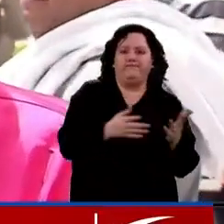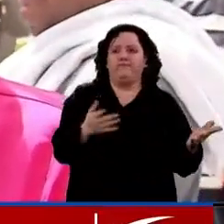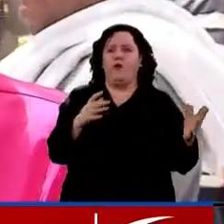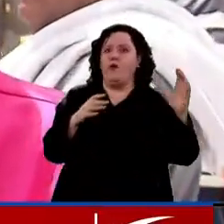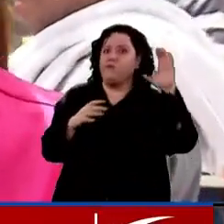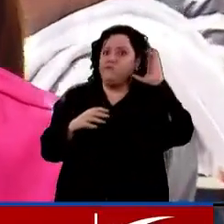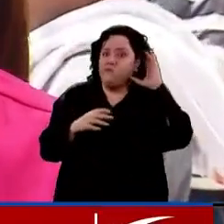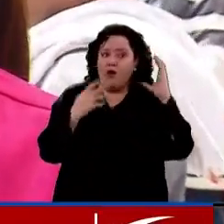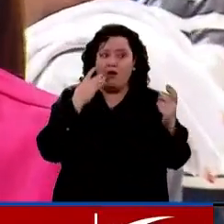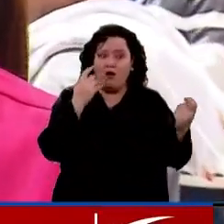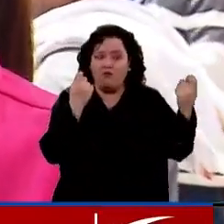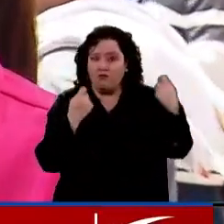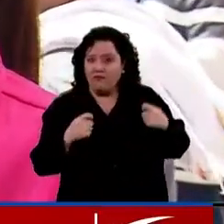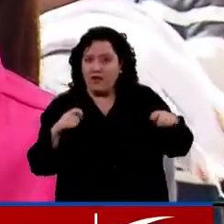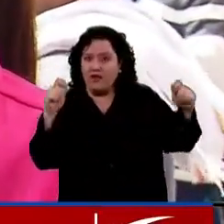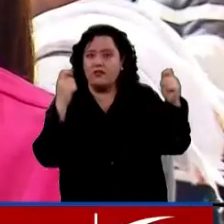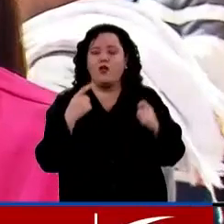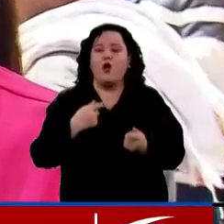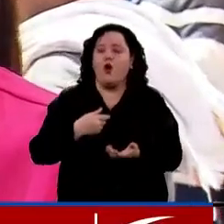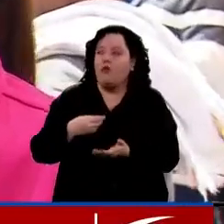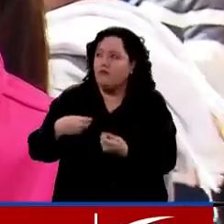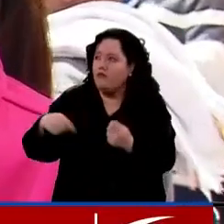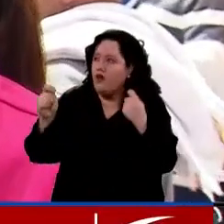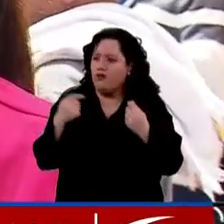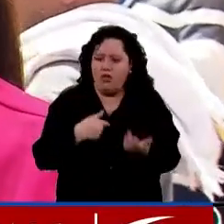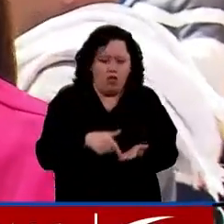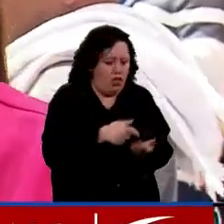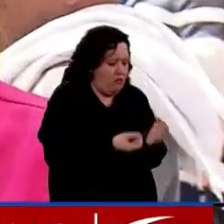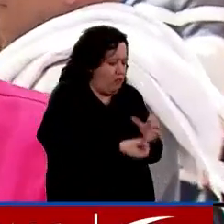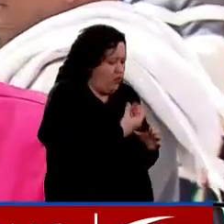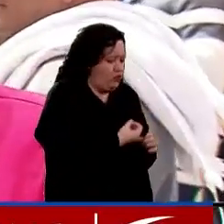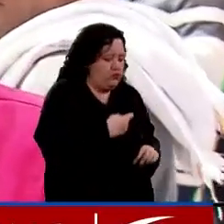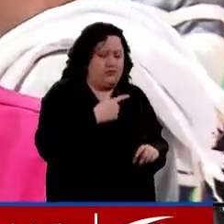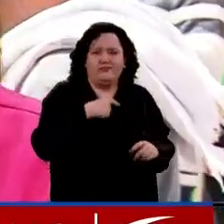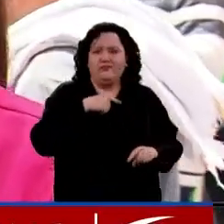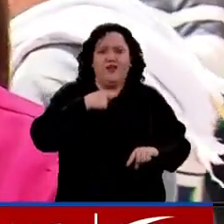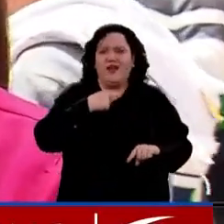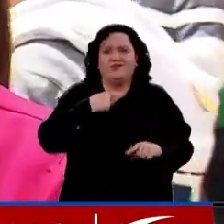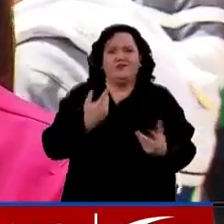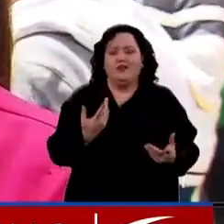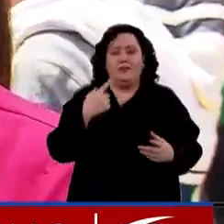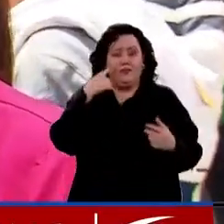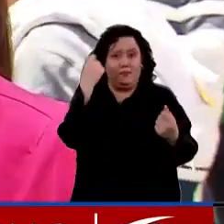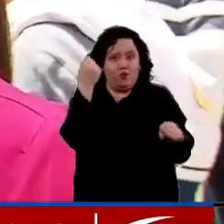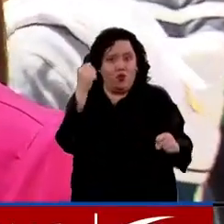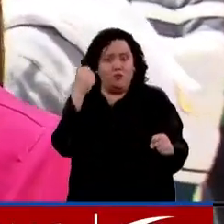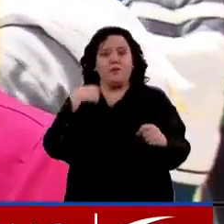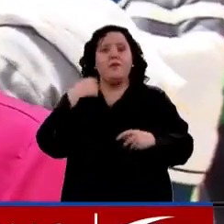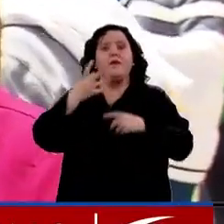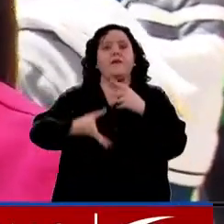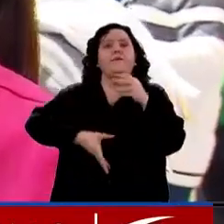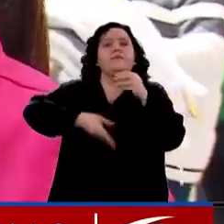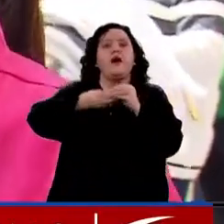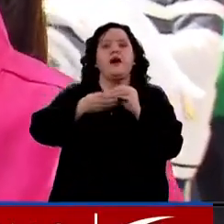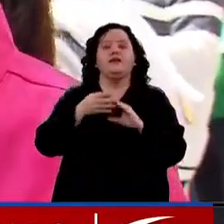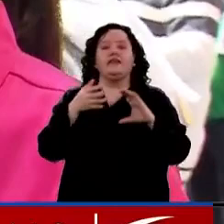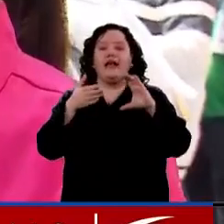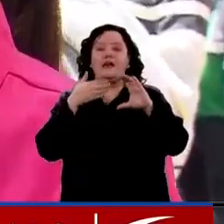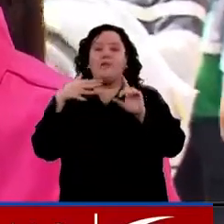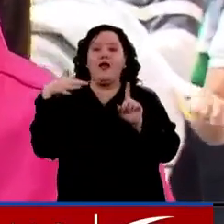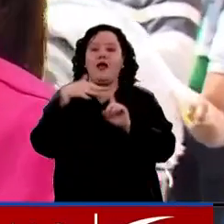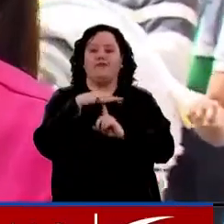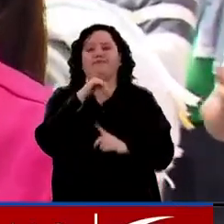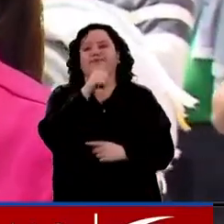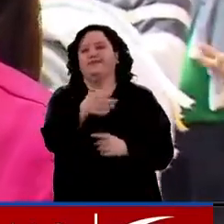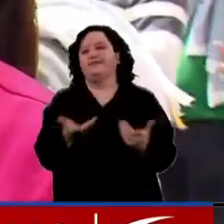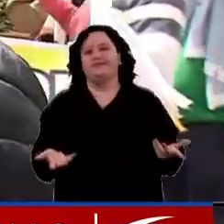no alcanza ni siquiera a cubrir los costos de producción. Es muy preocupante, porque a eso le tenemos que sumar que el clima no nos ayudó, es